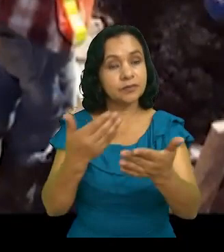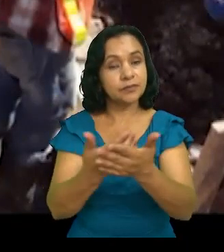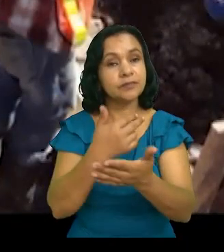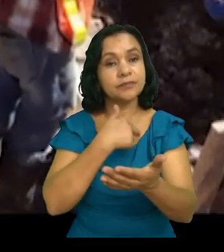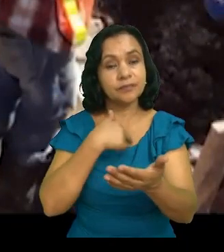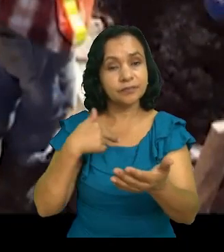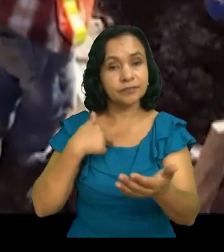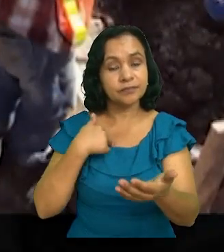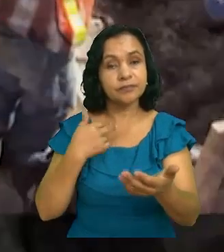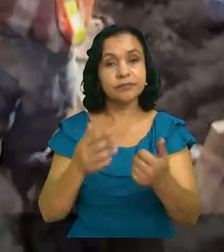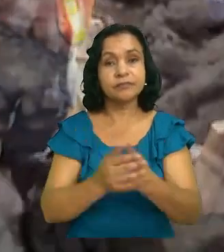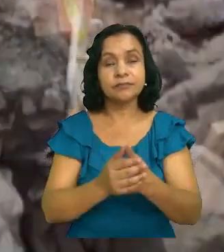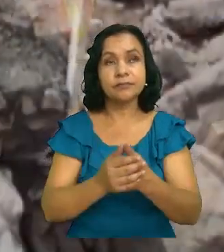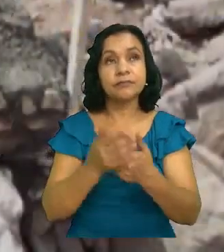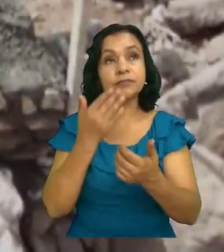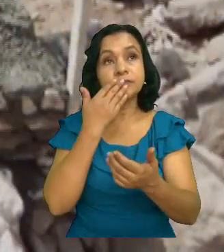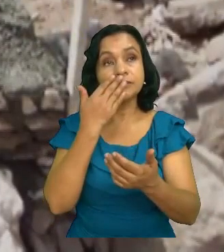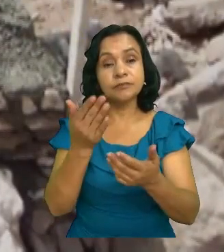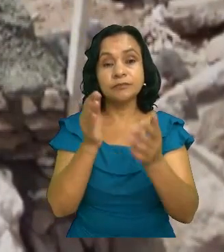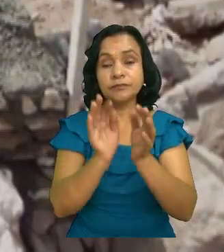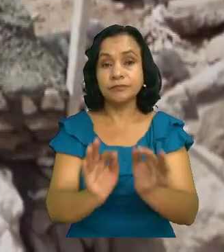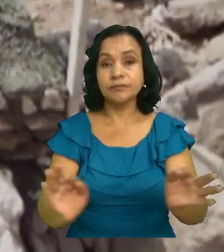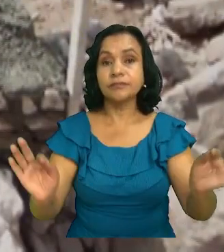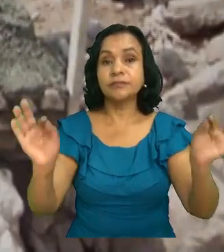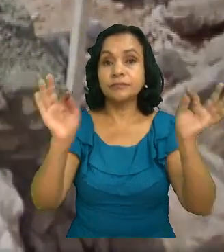¿verdad? De gran fortaleza,